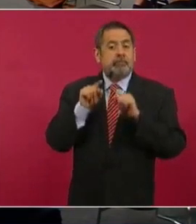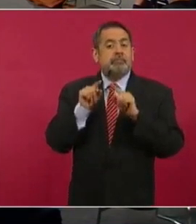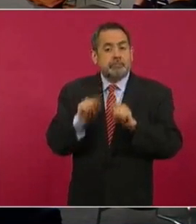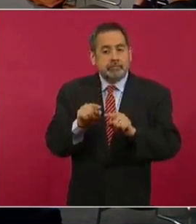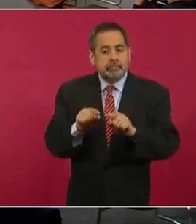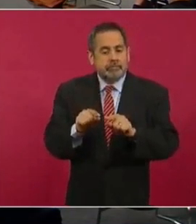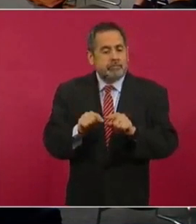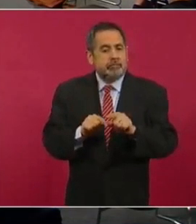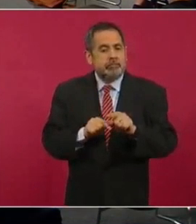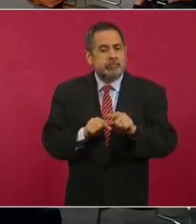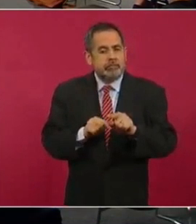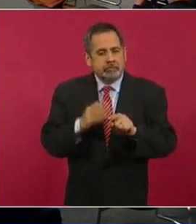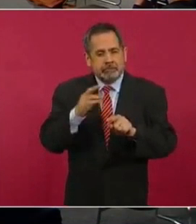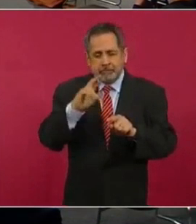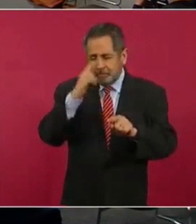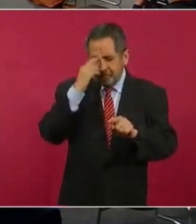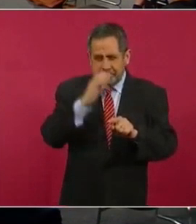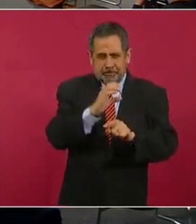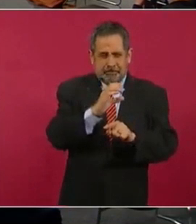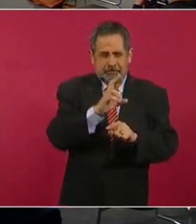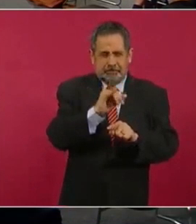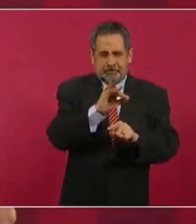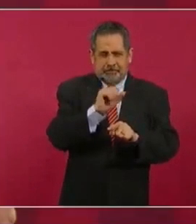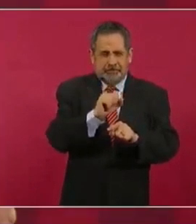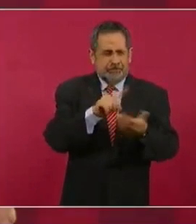cuando la crisis económica